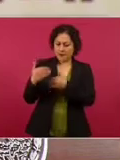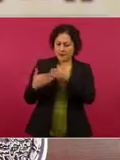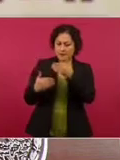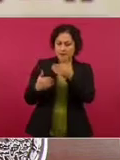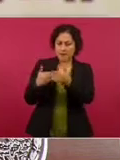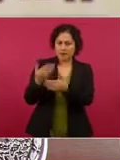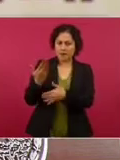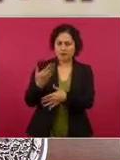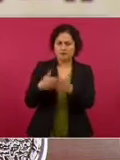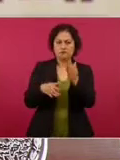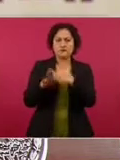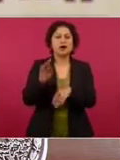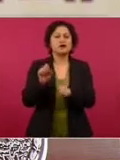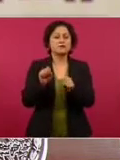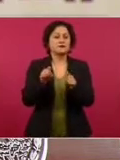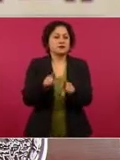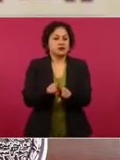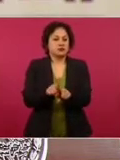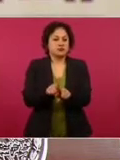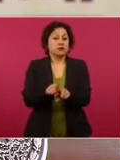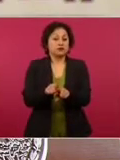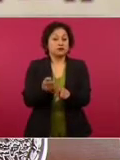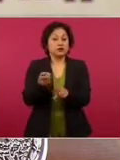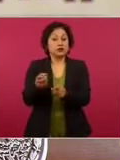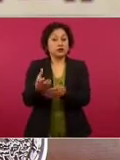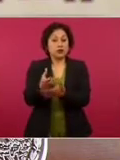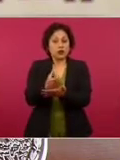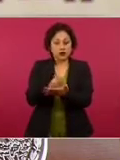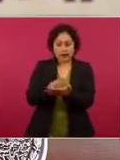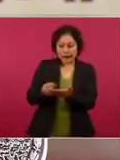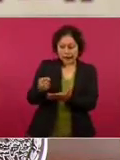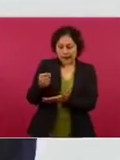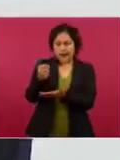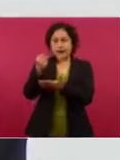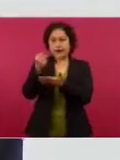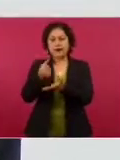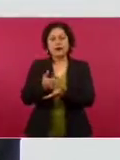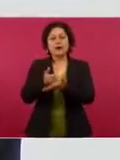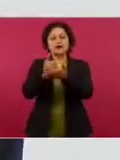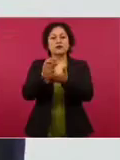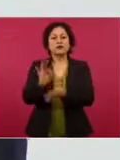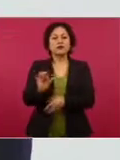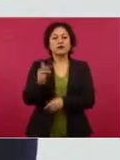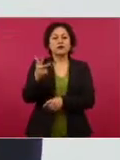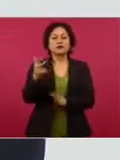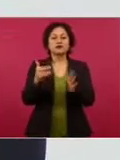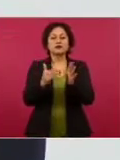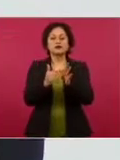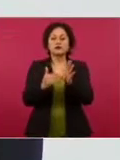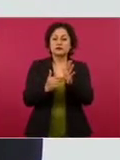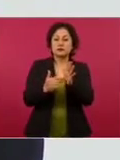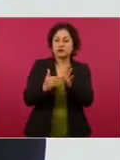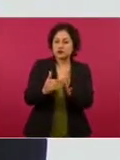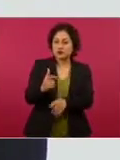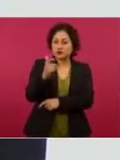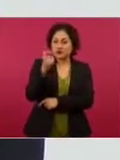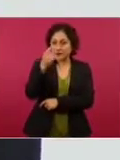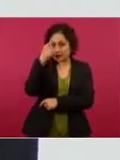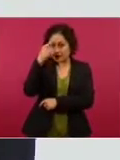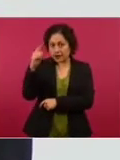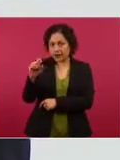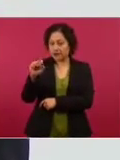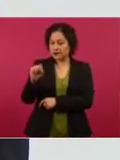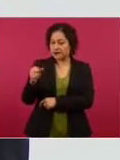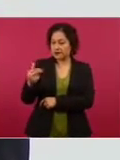por lo tanto, con base a nuestras utilidades, le hemos podido entregar 48 mil millones de pesos a la Secretaría de Hacienda, mismos